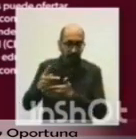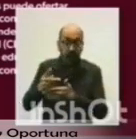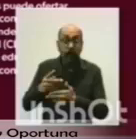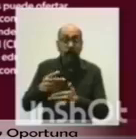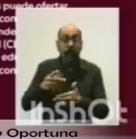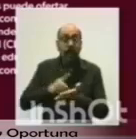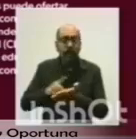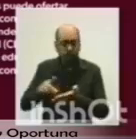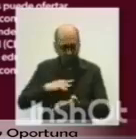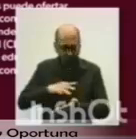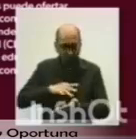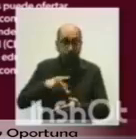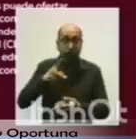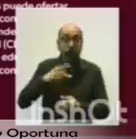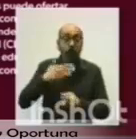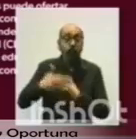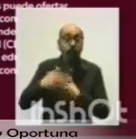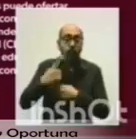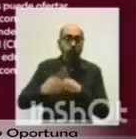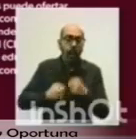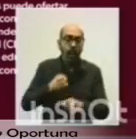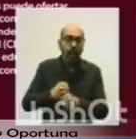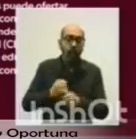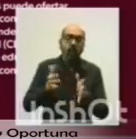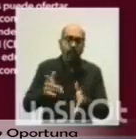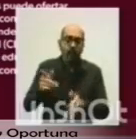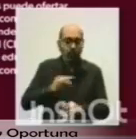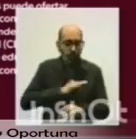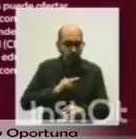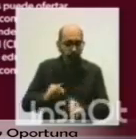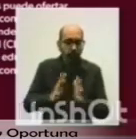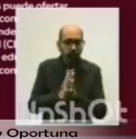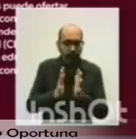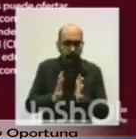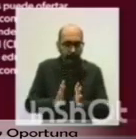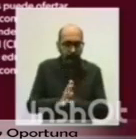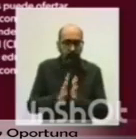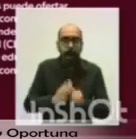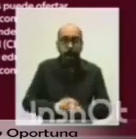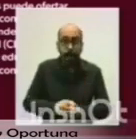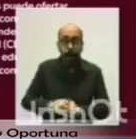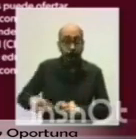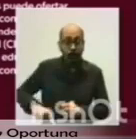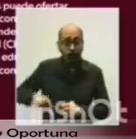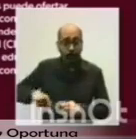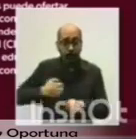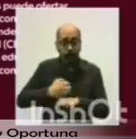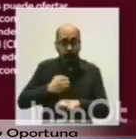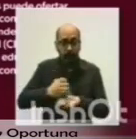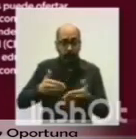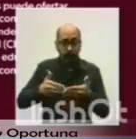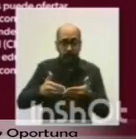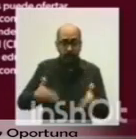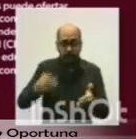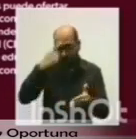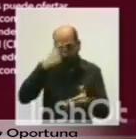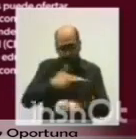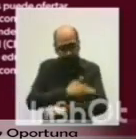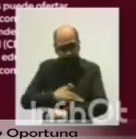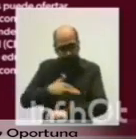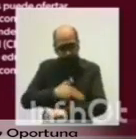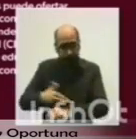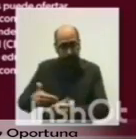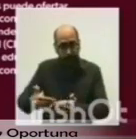entra, hasta el mes de marzo. Sin embargo, esta es la primera ocasión donde el gobierno del estado justamente abre las puertas a iniciar los trámites con